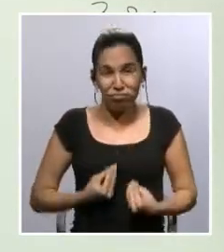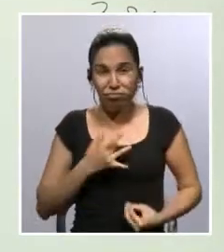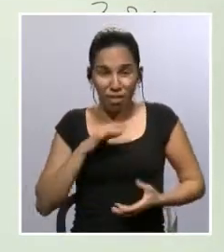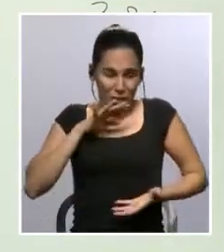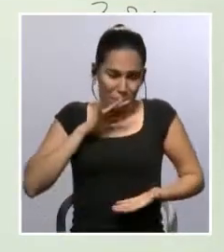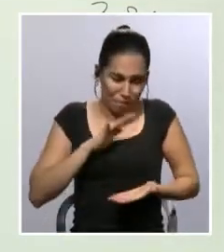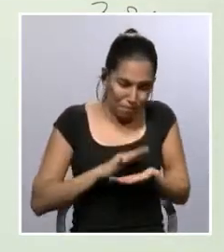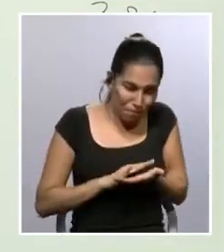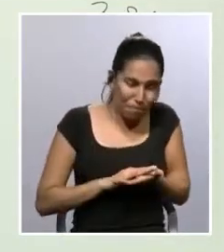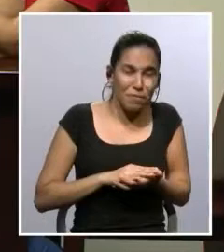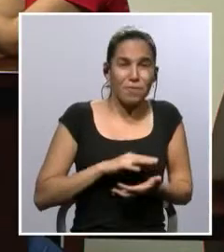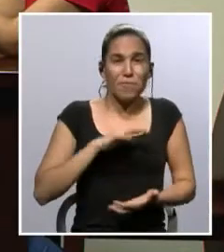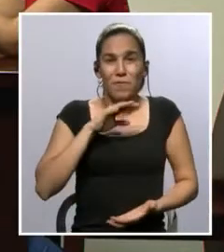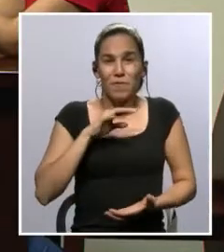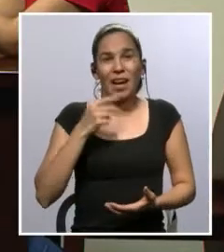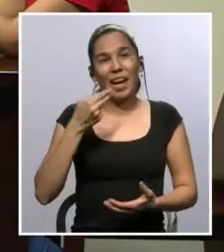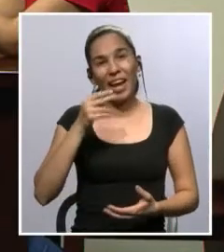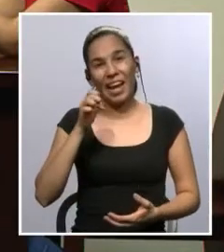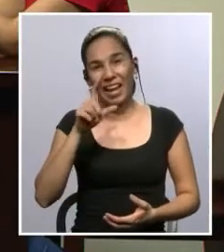hacerlo. Sin embargo,